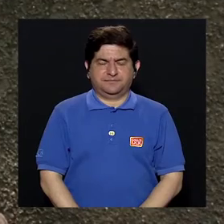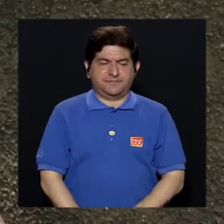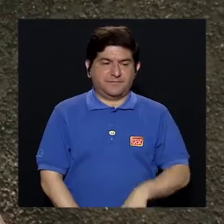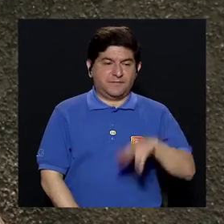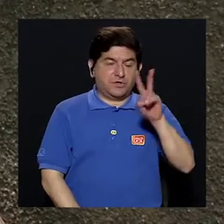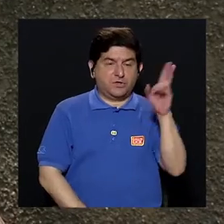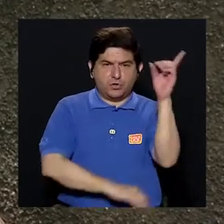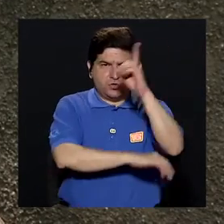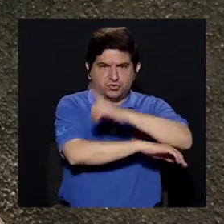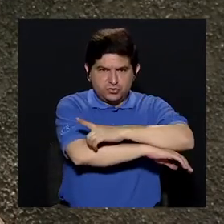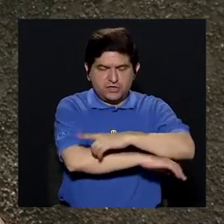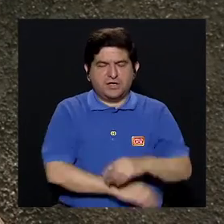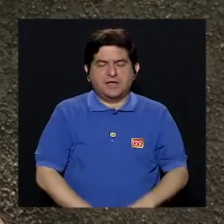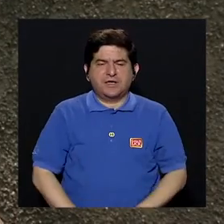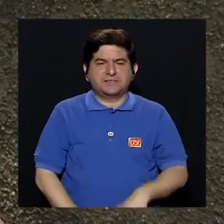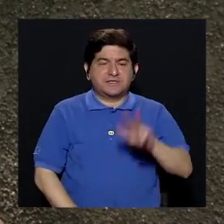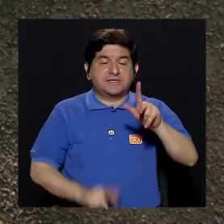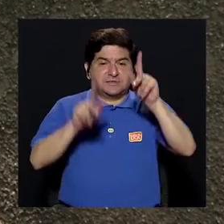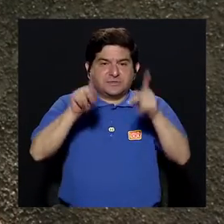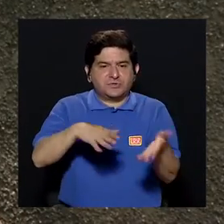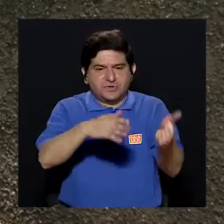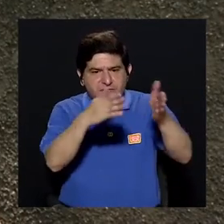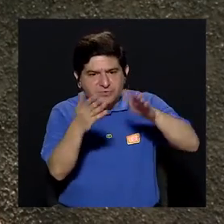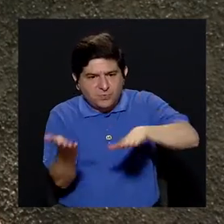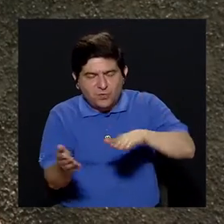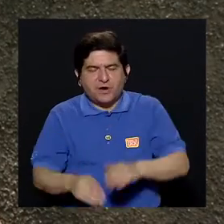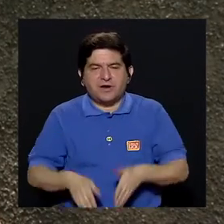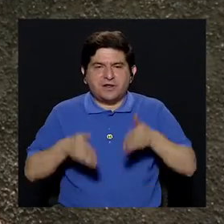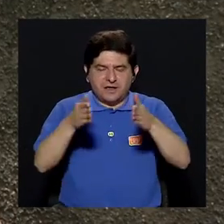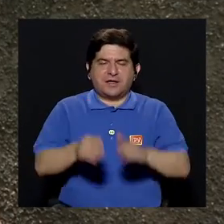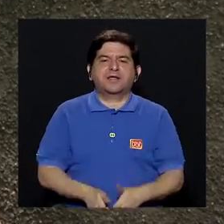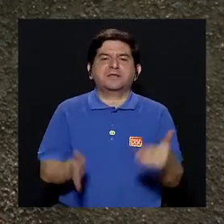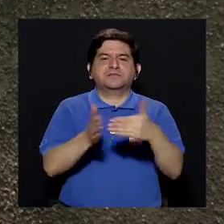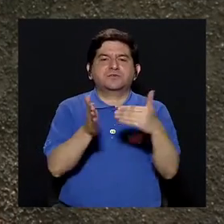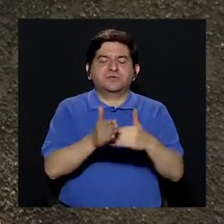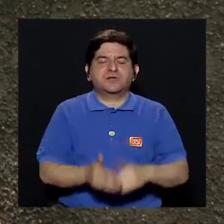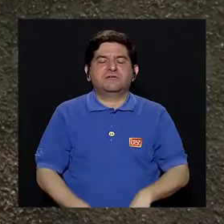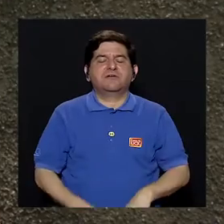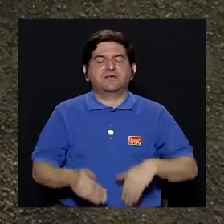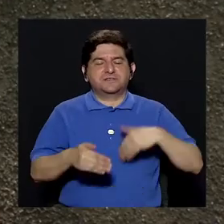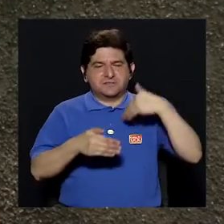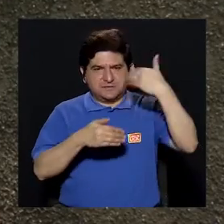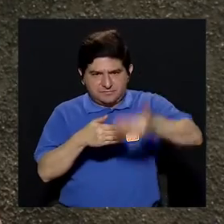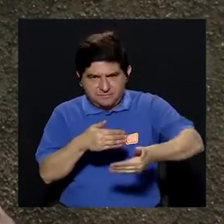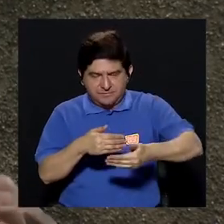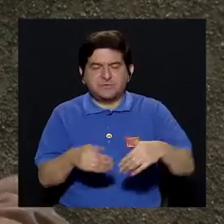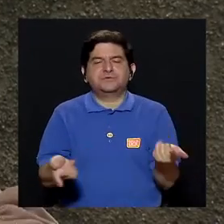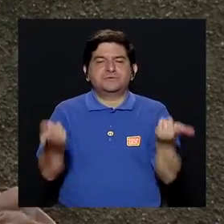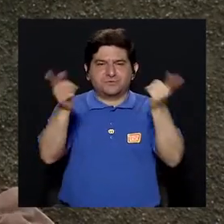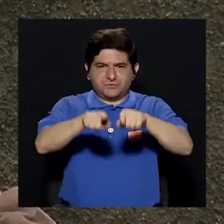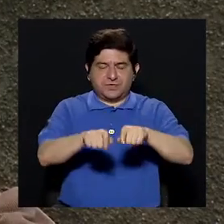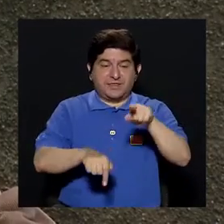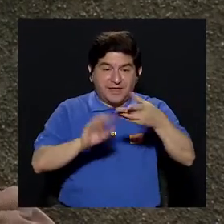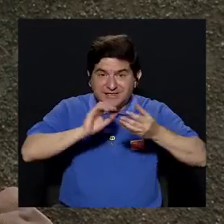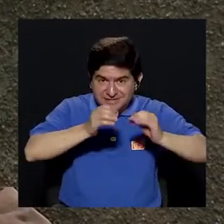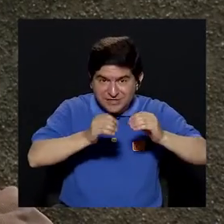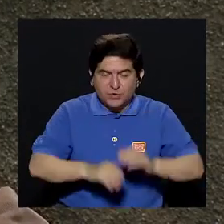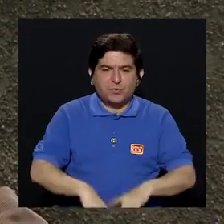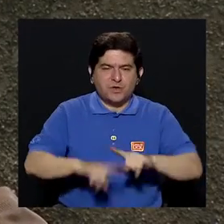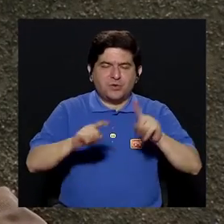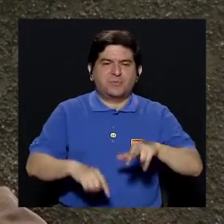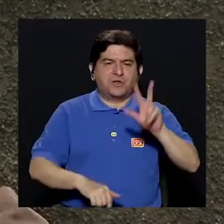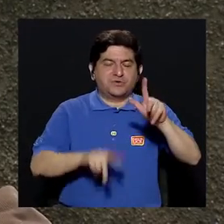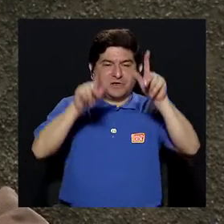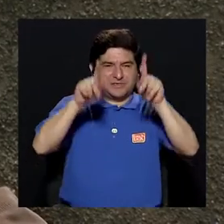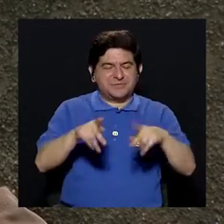cada dos días al menos tres personas fallecen en las carreteras. Ese es el número que tenemos, pero aparte de esas